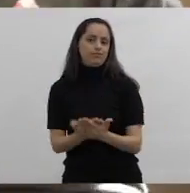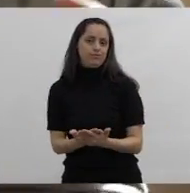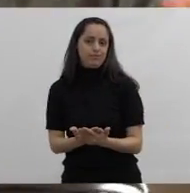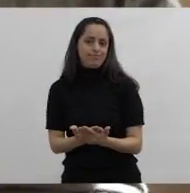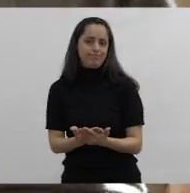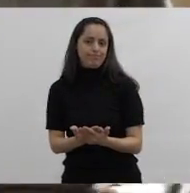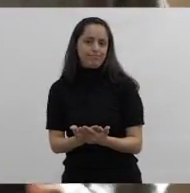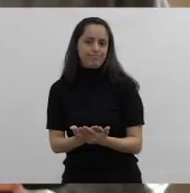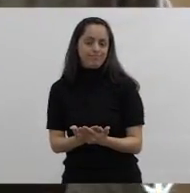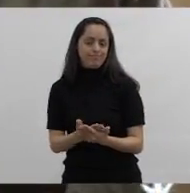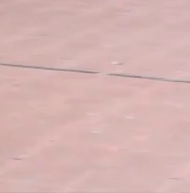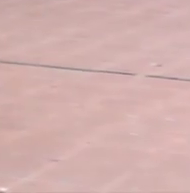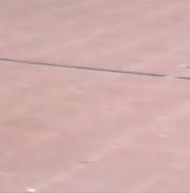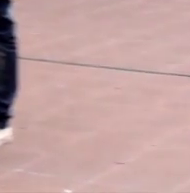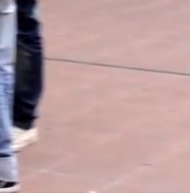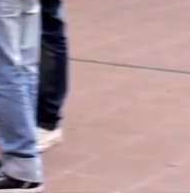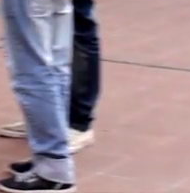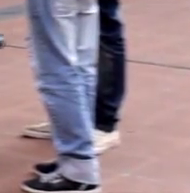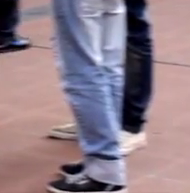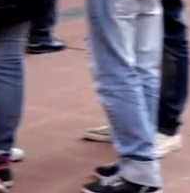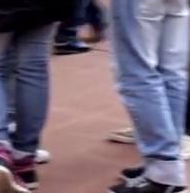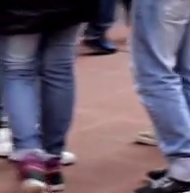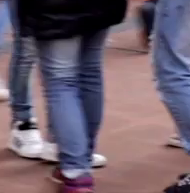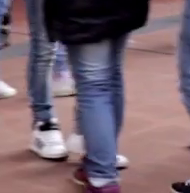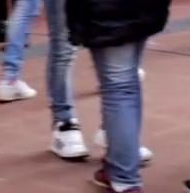generar otro tipo de escuela.